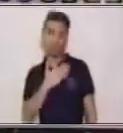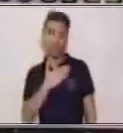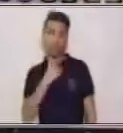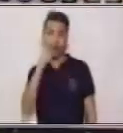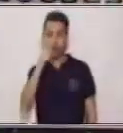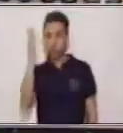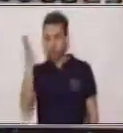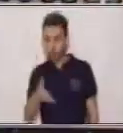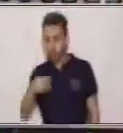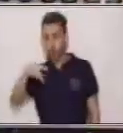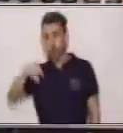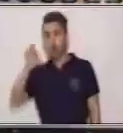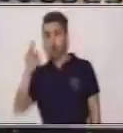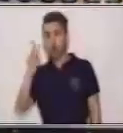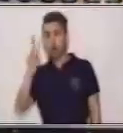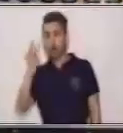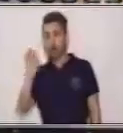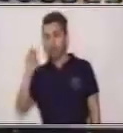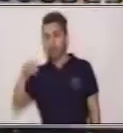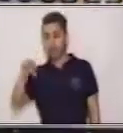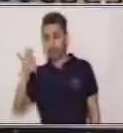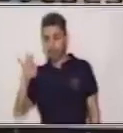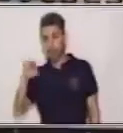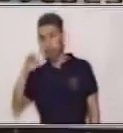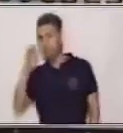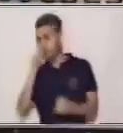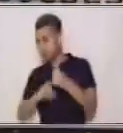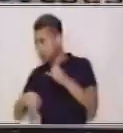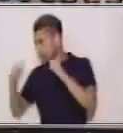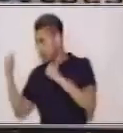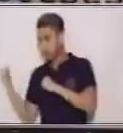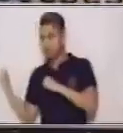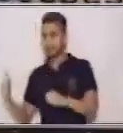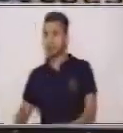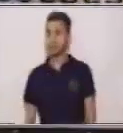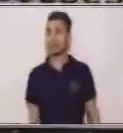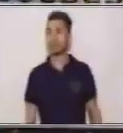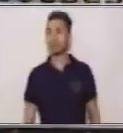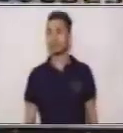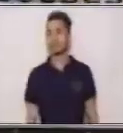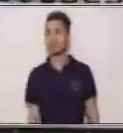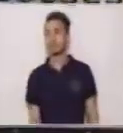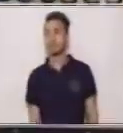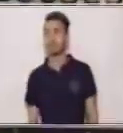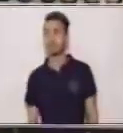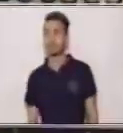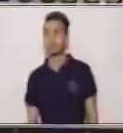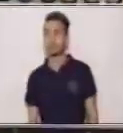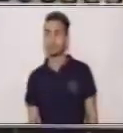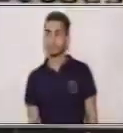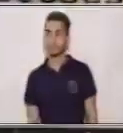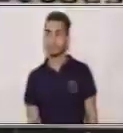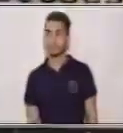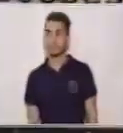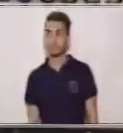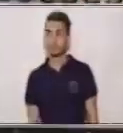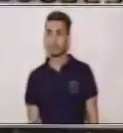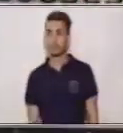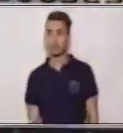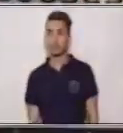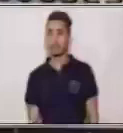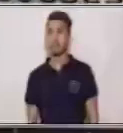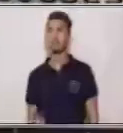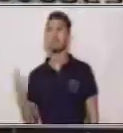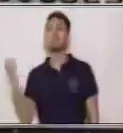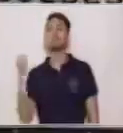un noveno. Y vamos con la última. ¿Cómo se llamará esta última? Yo sé que lo conoces, que sabes su